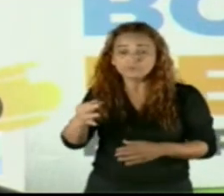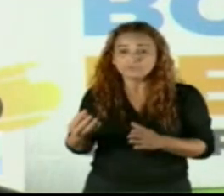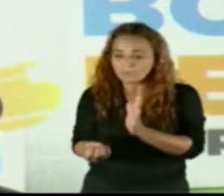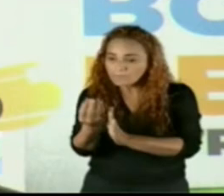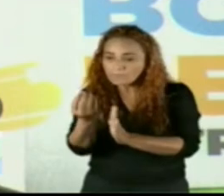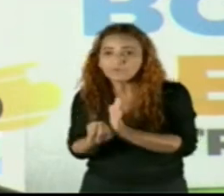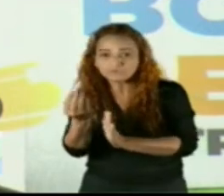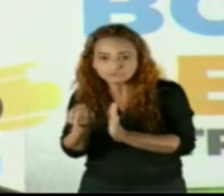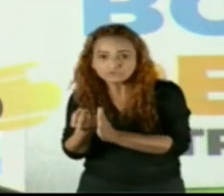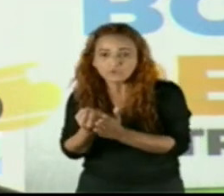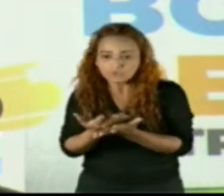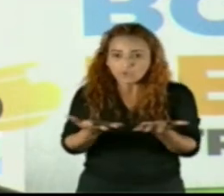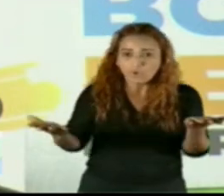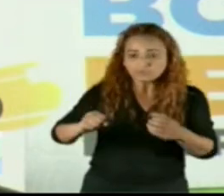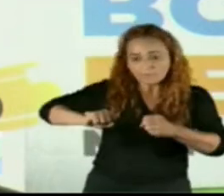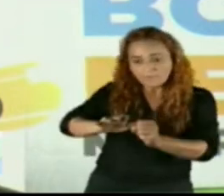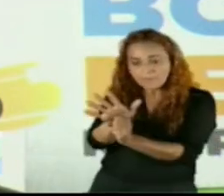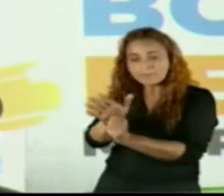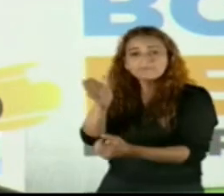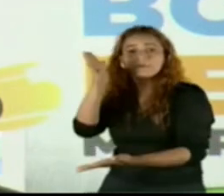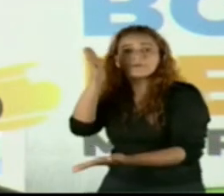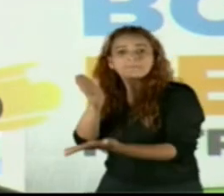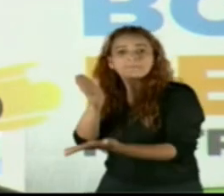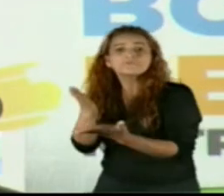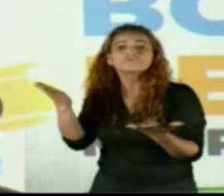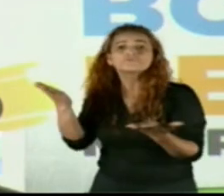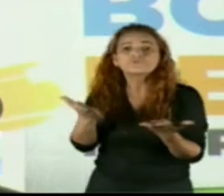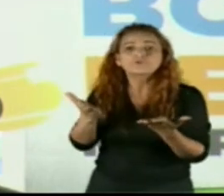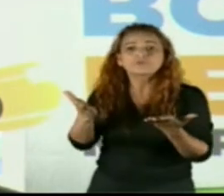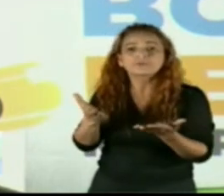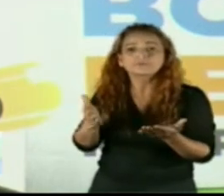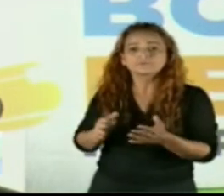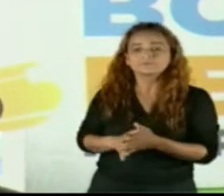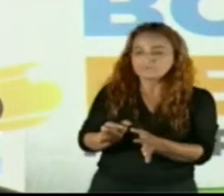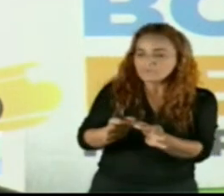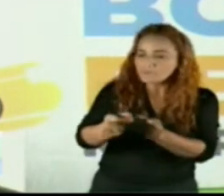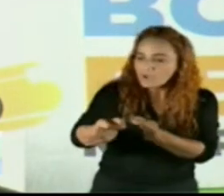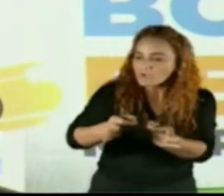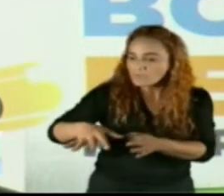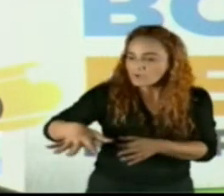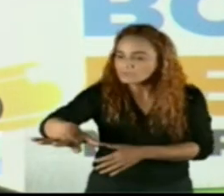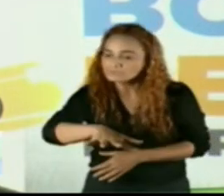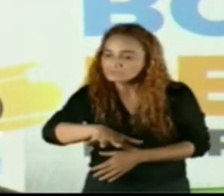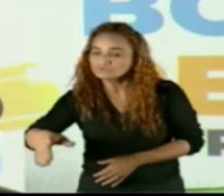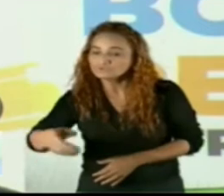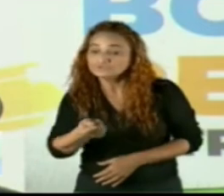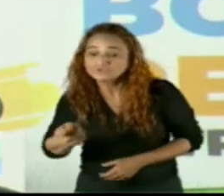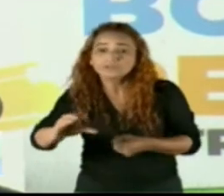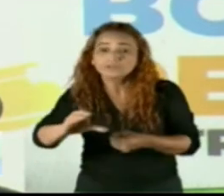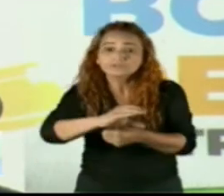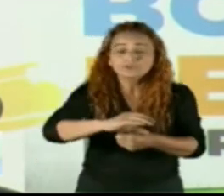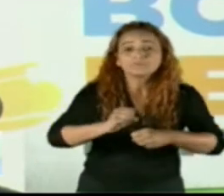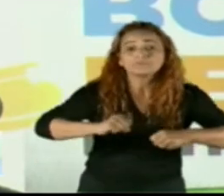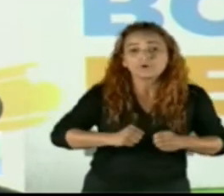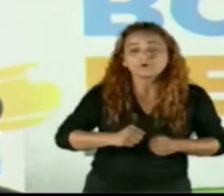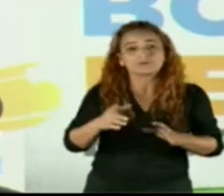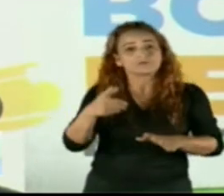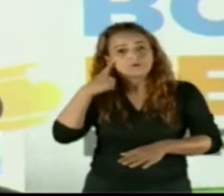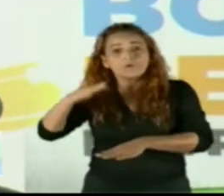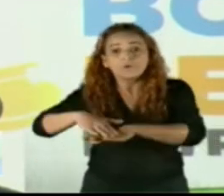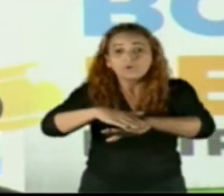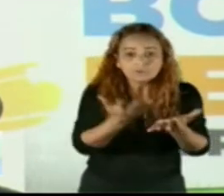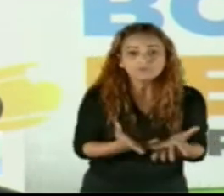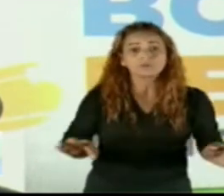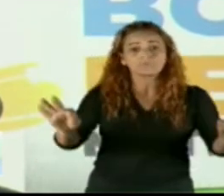productos que provenían de pandemia vinieron de otras partes anexas a Bogotá. Entonces, también tenemos que